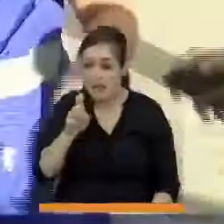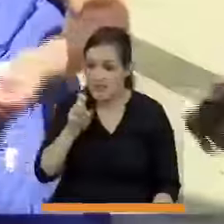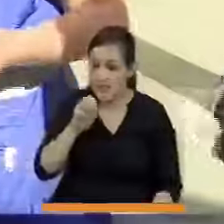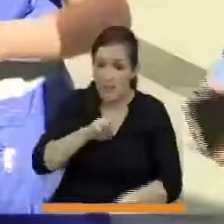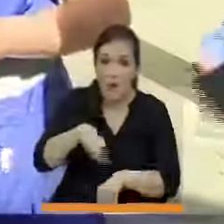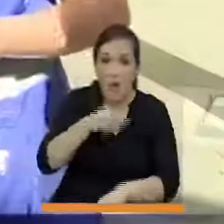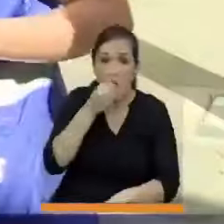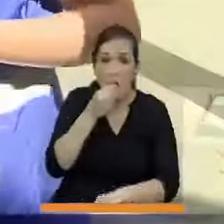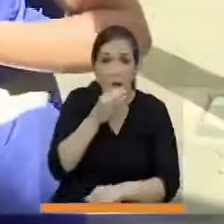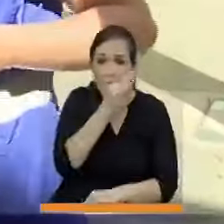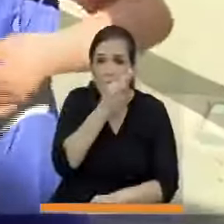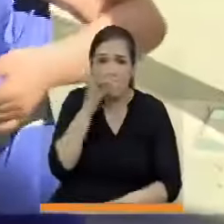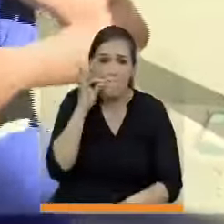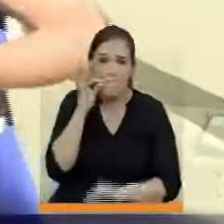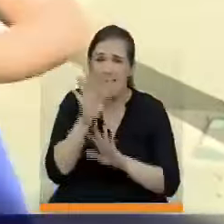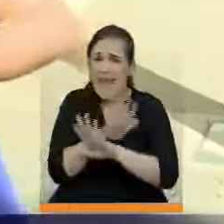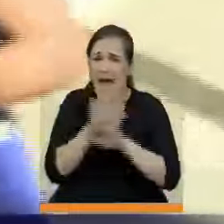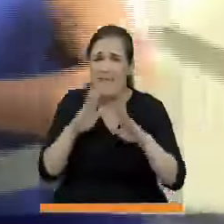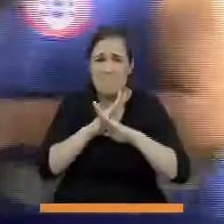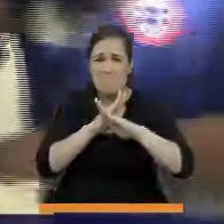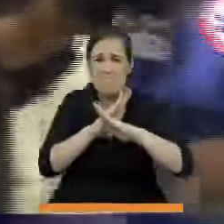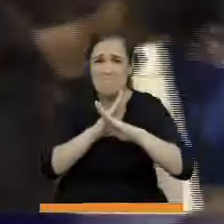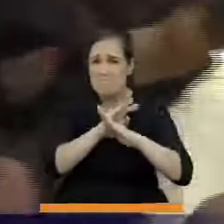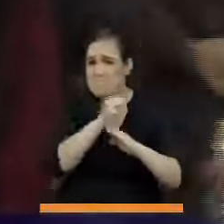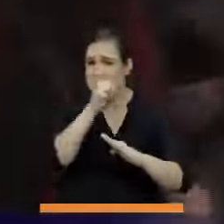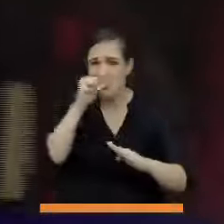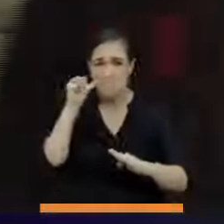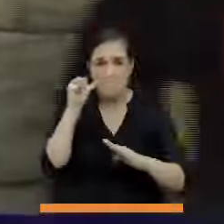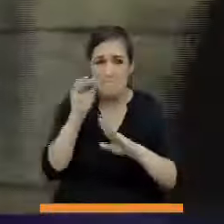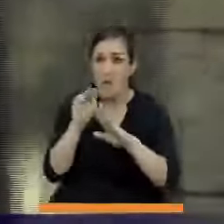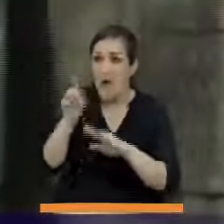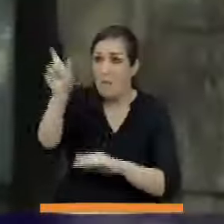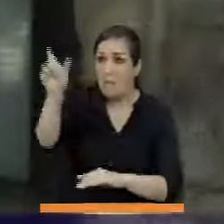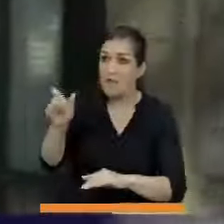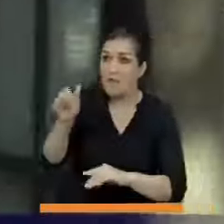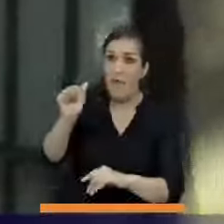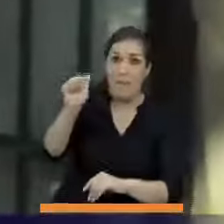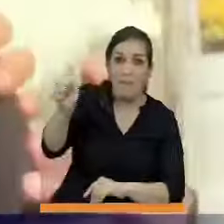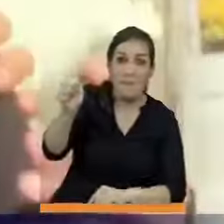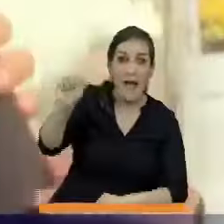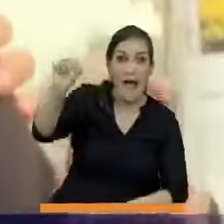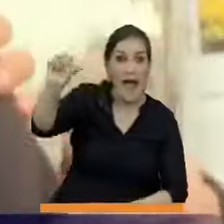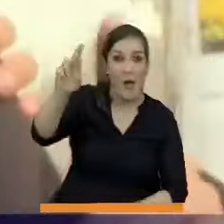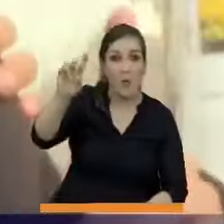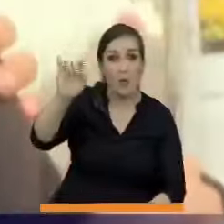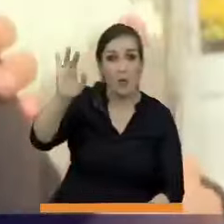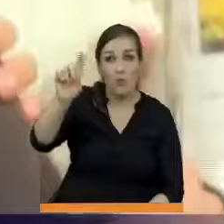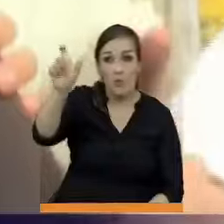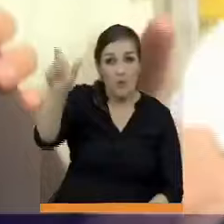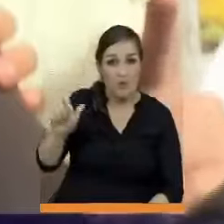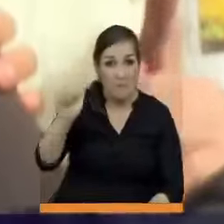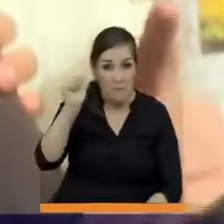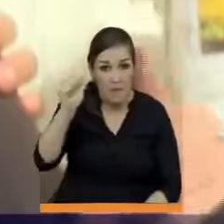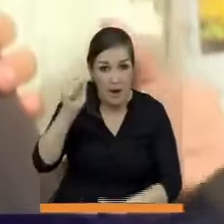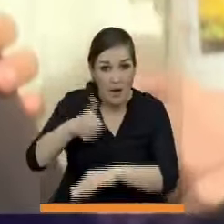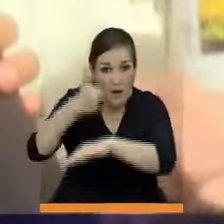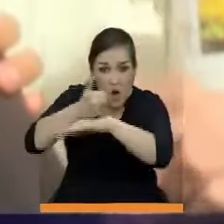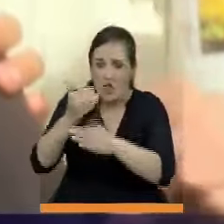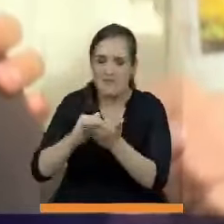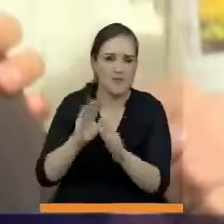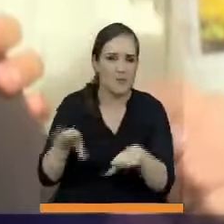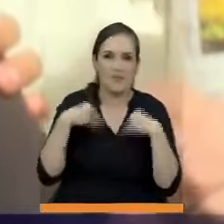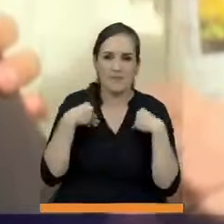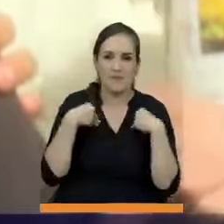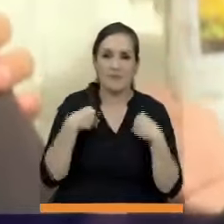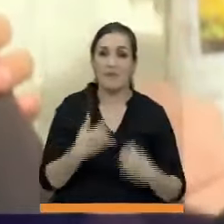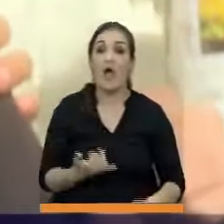horas en ayuno, mientras rechazan la posible reelección de la actual rectora, María Ruda Hernández. Es decir, en este momento se está